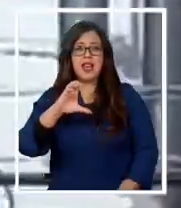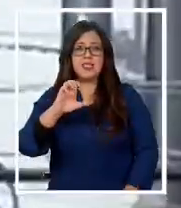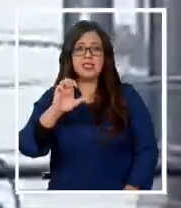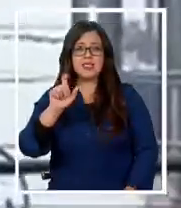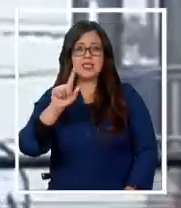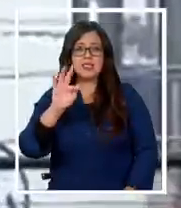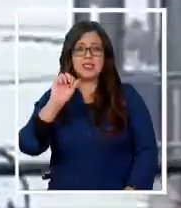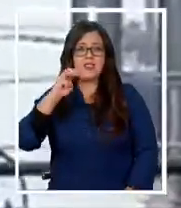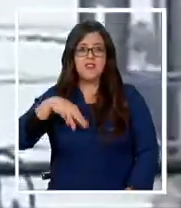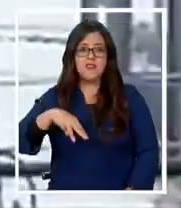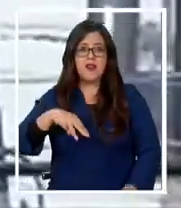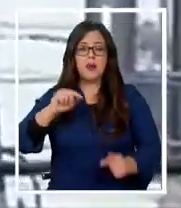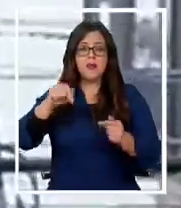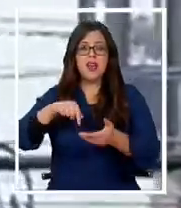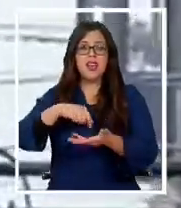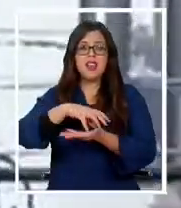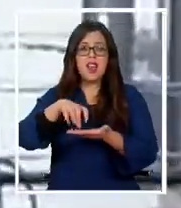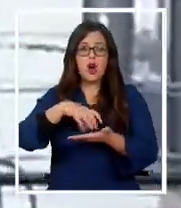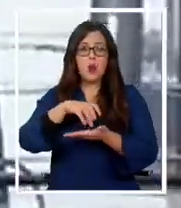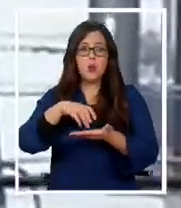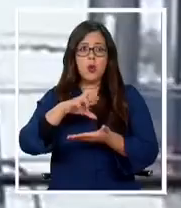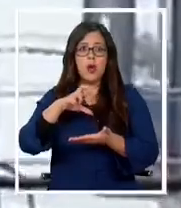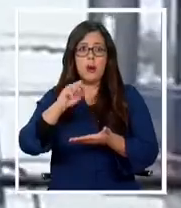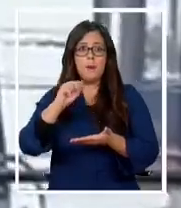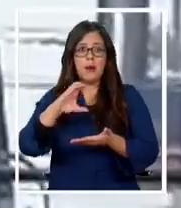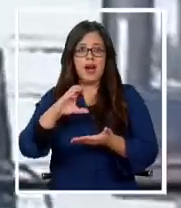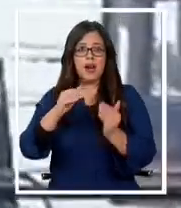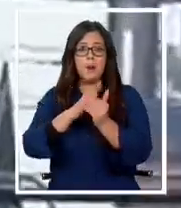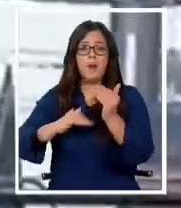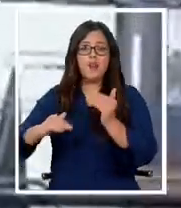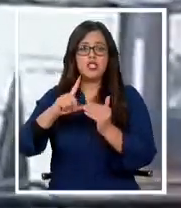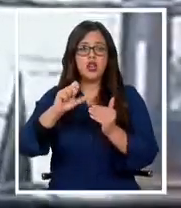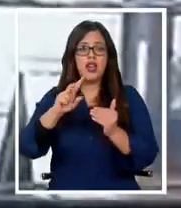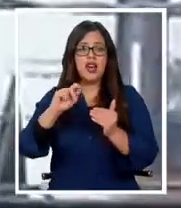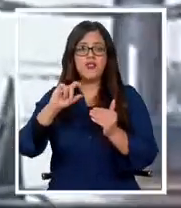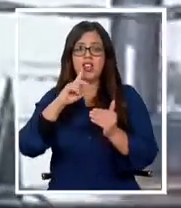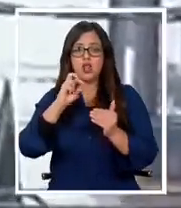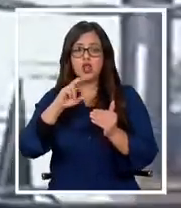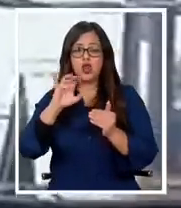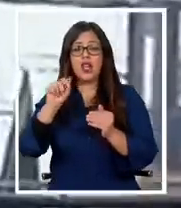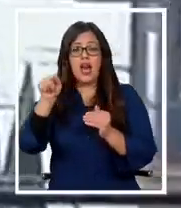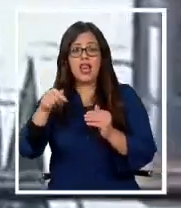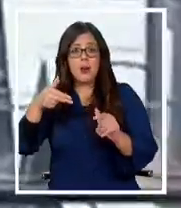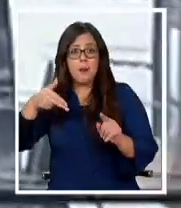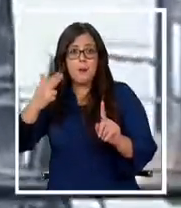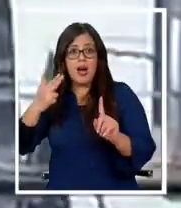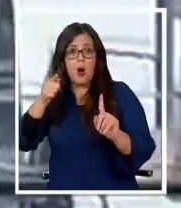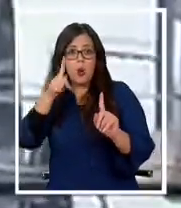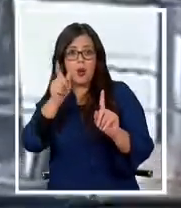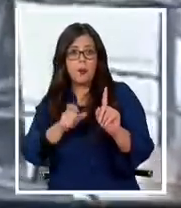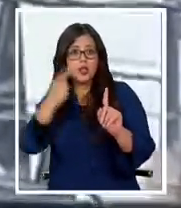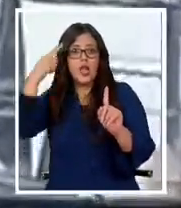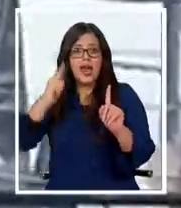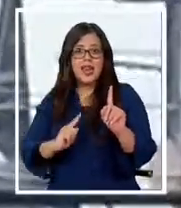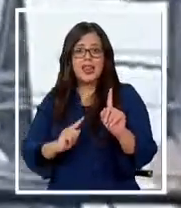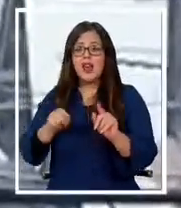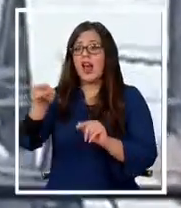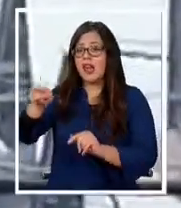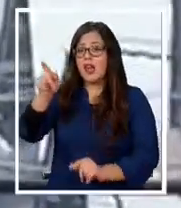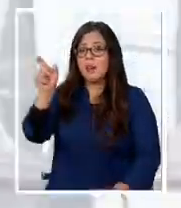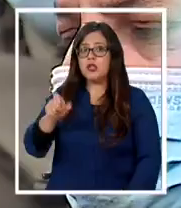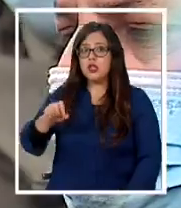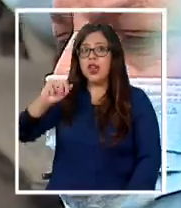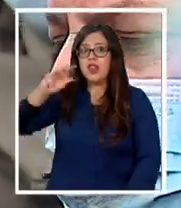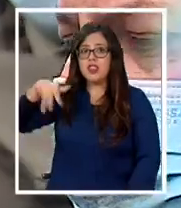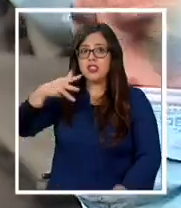Pierre Dubot de La Victoria, en la comuna de Pedro Aguirre Cerda, las balas hirieron a una persona. Tenía 19 años,